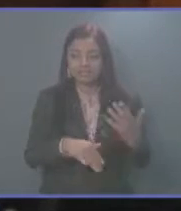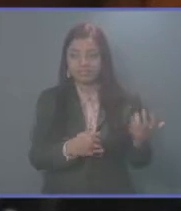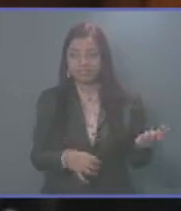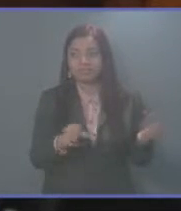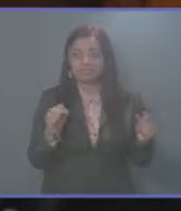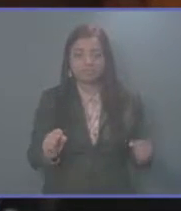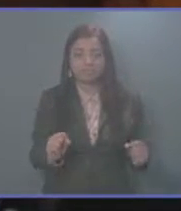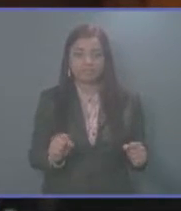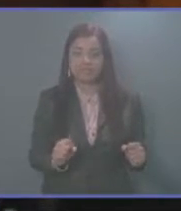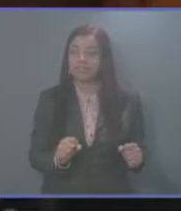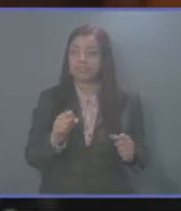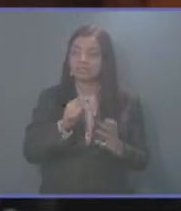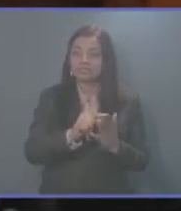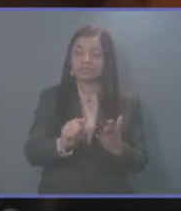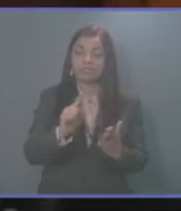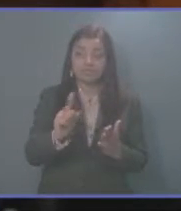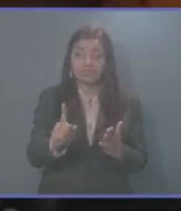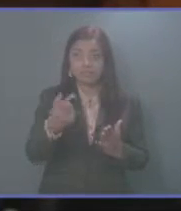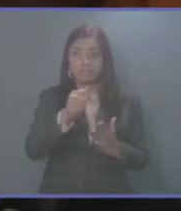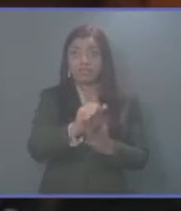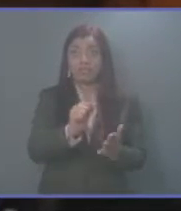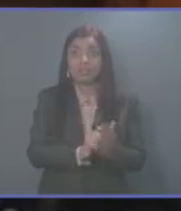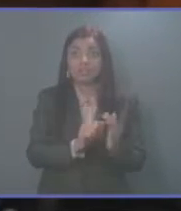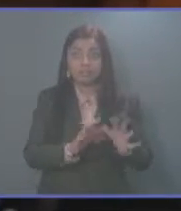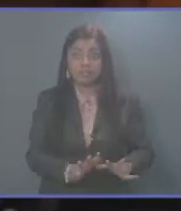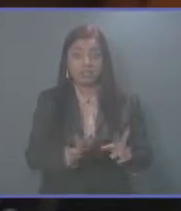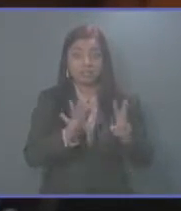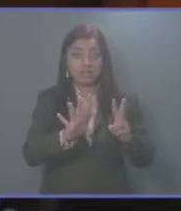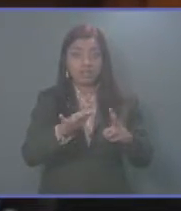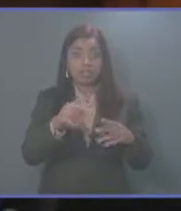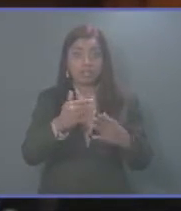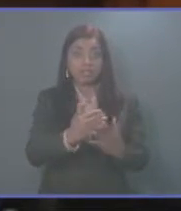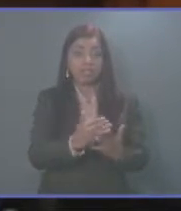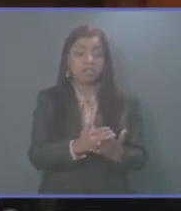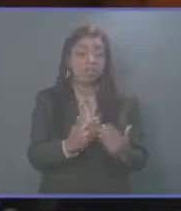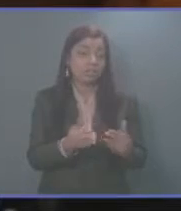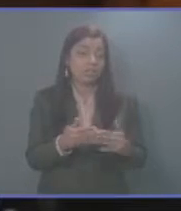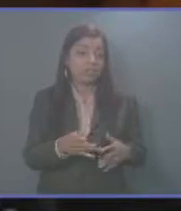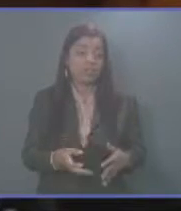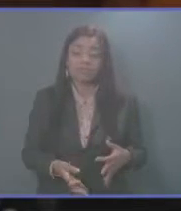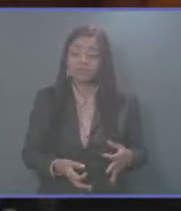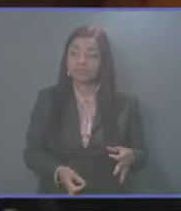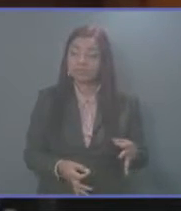Reformas el inciso primero del artículo 17 de la siguiente manera: